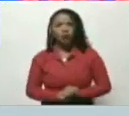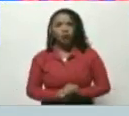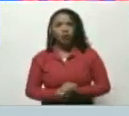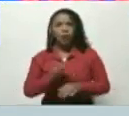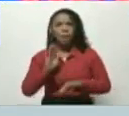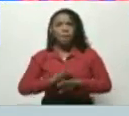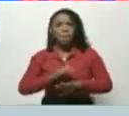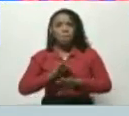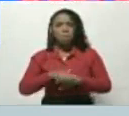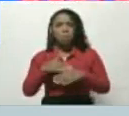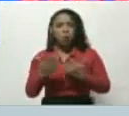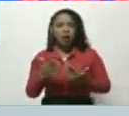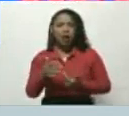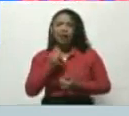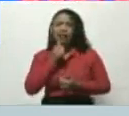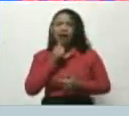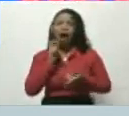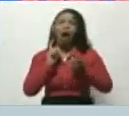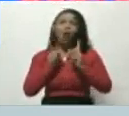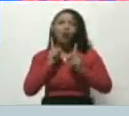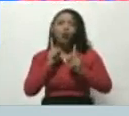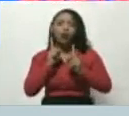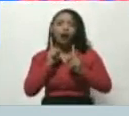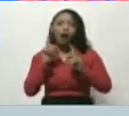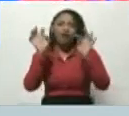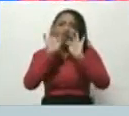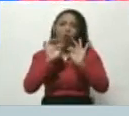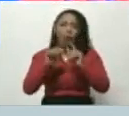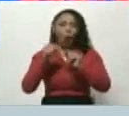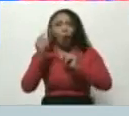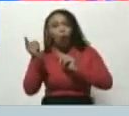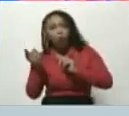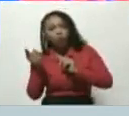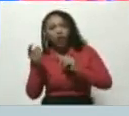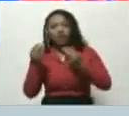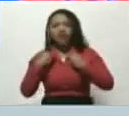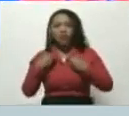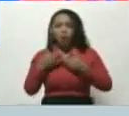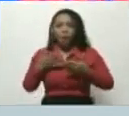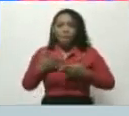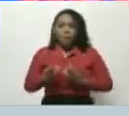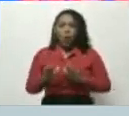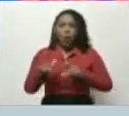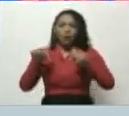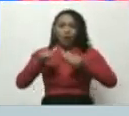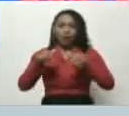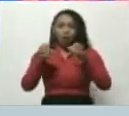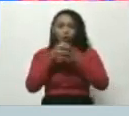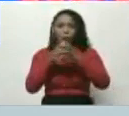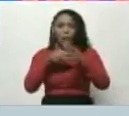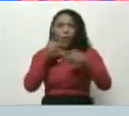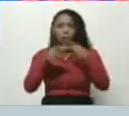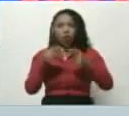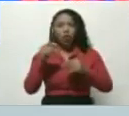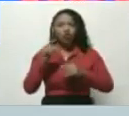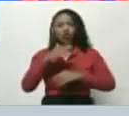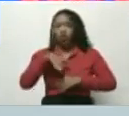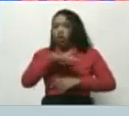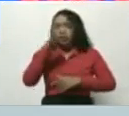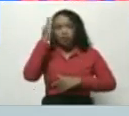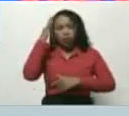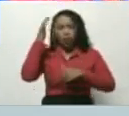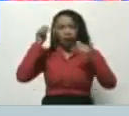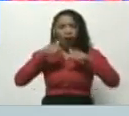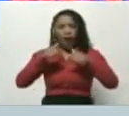porque quienes de alguna manera u otra vivimos el nacimiento de este partido, sabemos que este